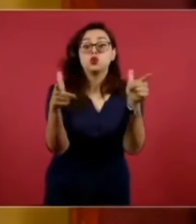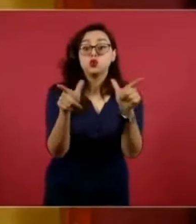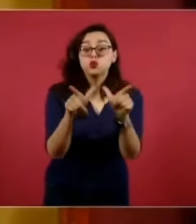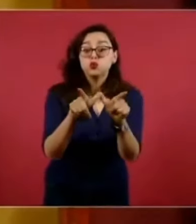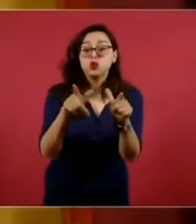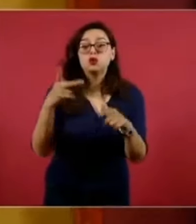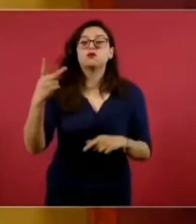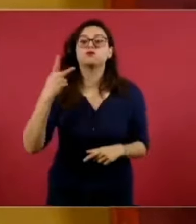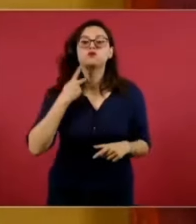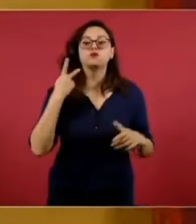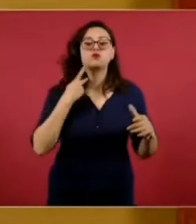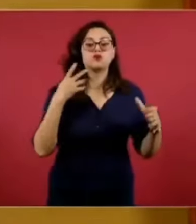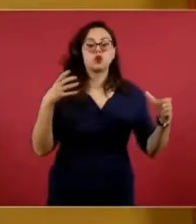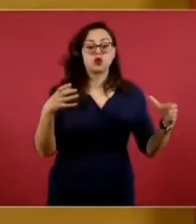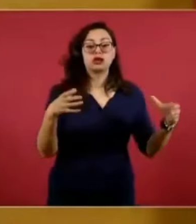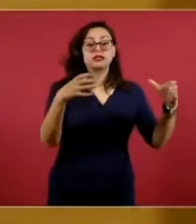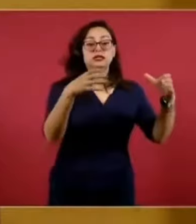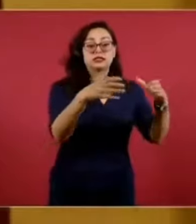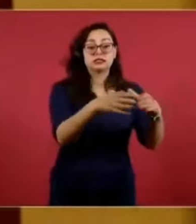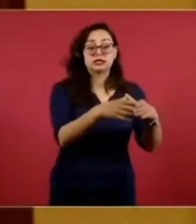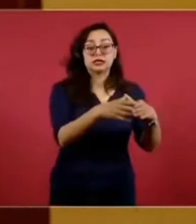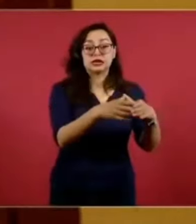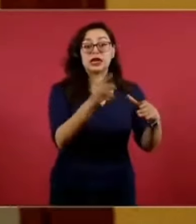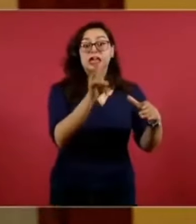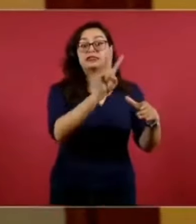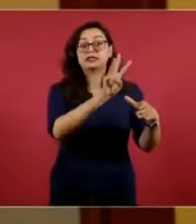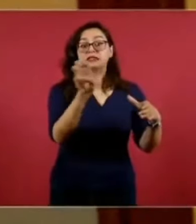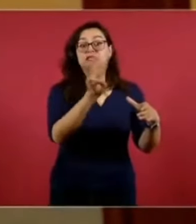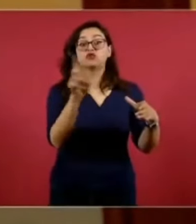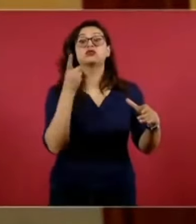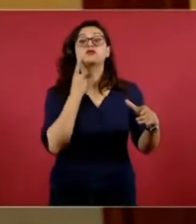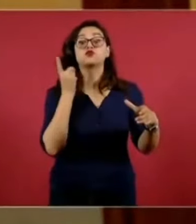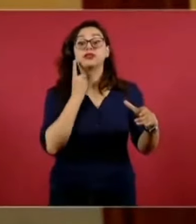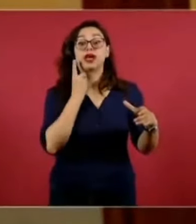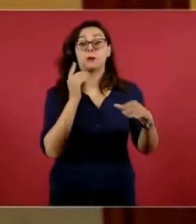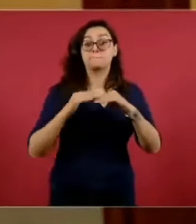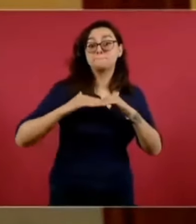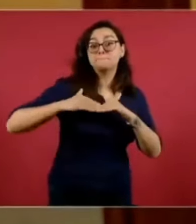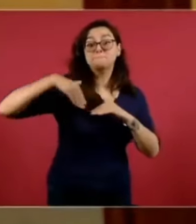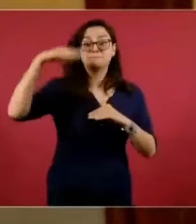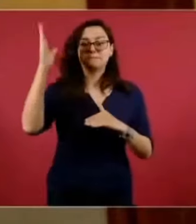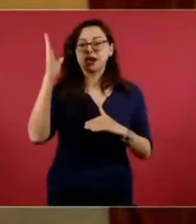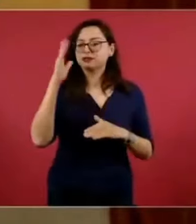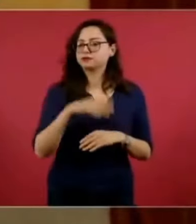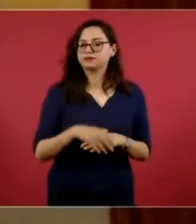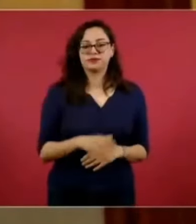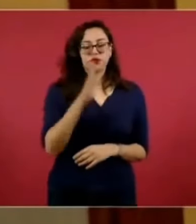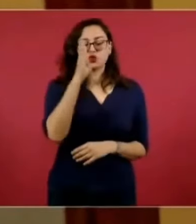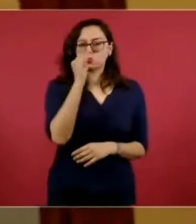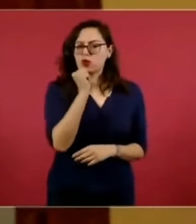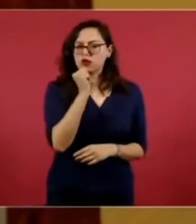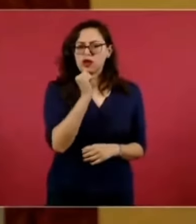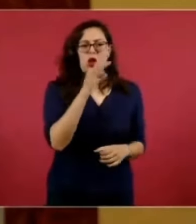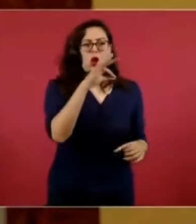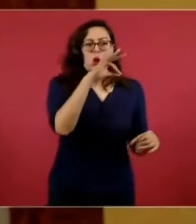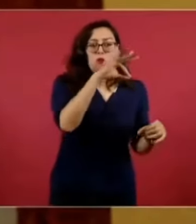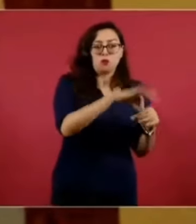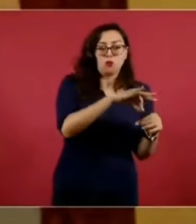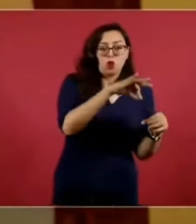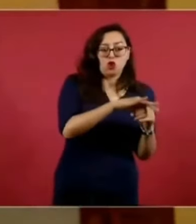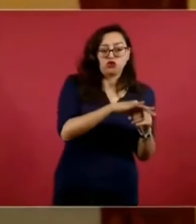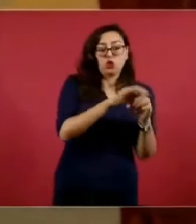podrá contar con más de 300 diputados ya sea por la vía de mayoría